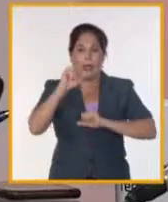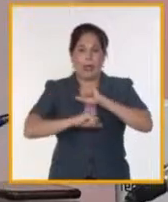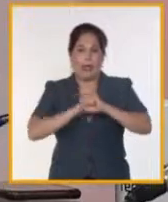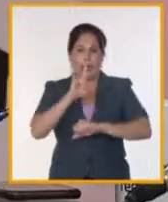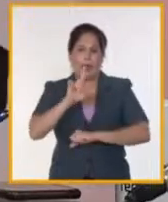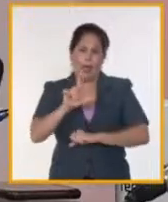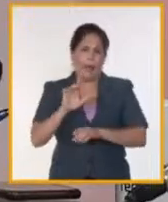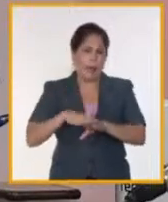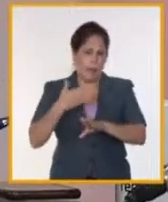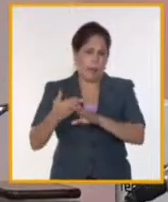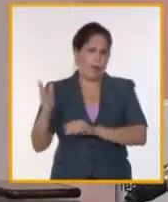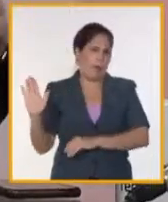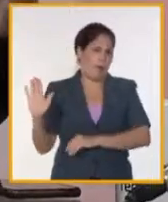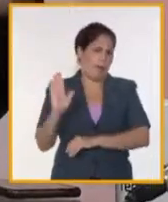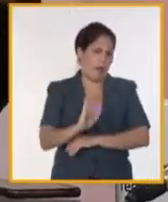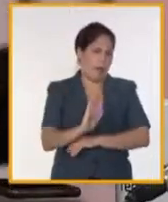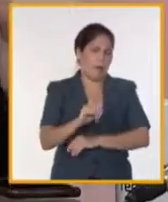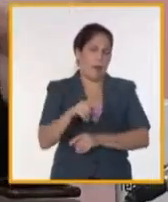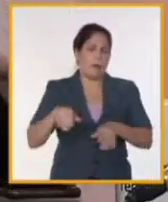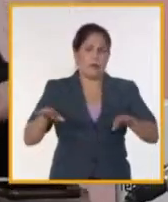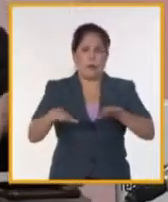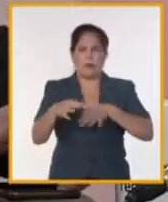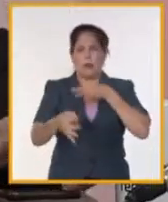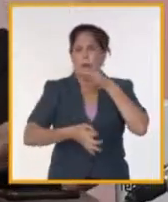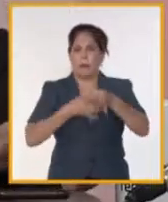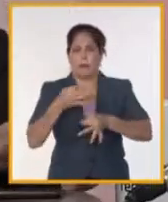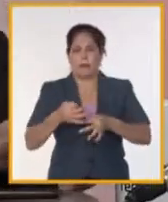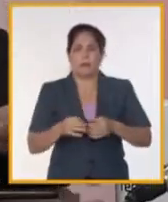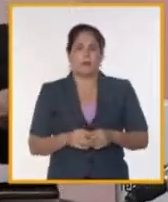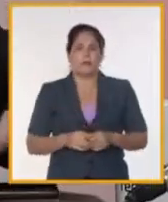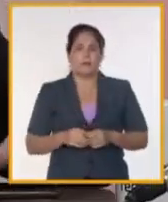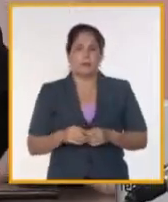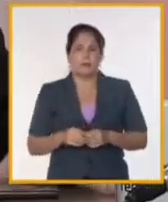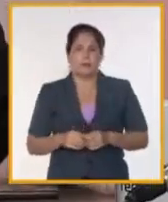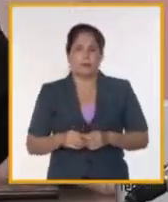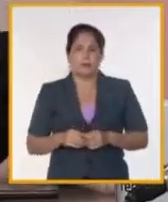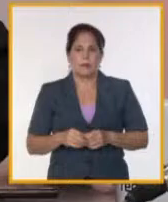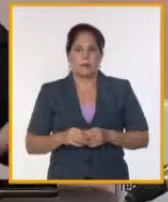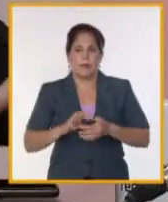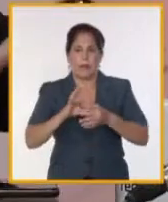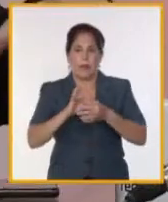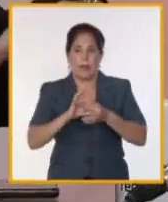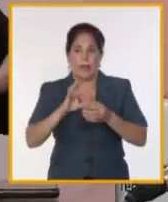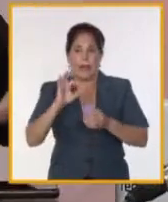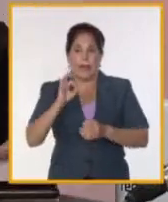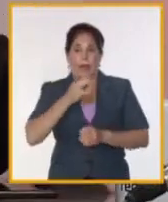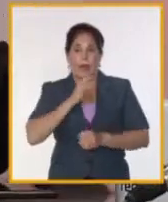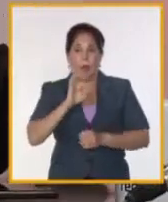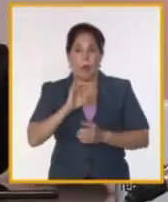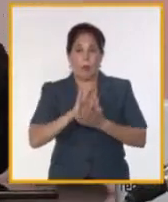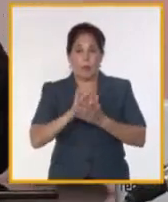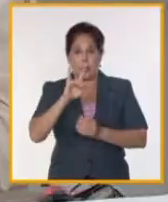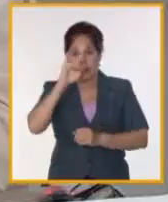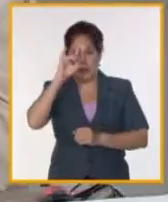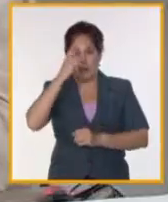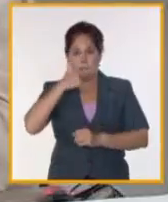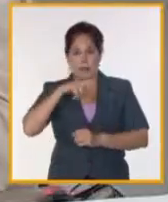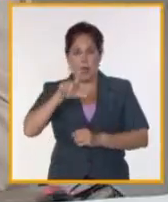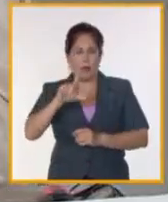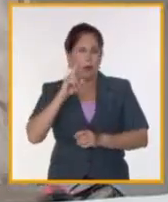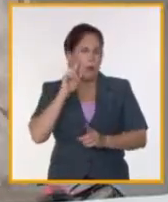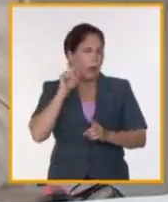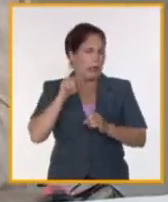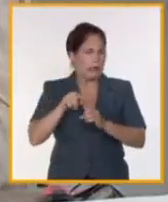año lo traeremos acá. Pero vayamos a Geominsal. ¿Qué cosa es Geominsal, Fabio? ¿Cuáles son las misiones que tiene este